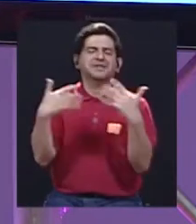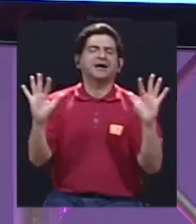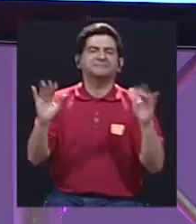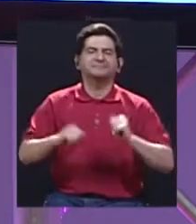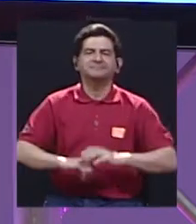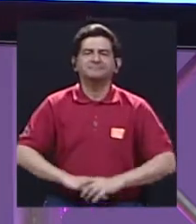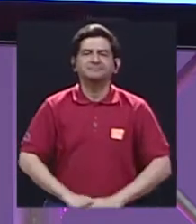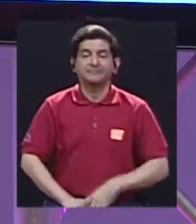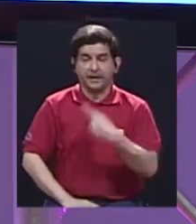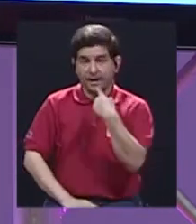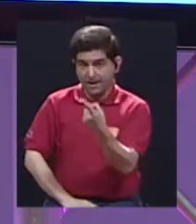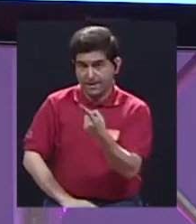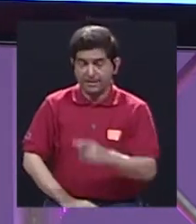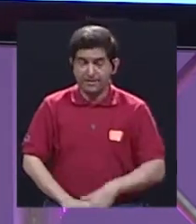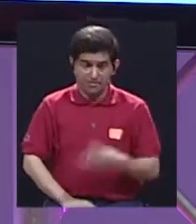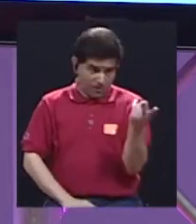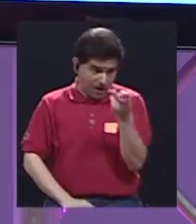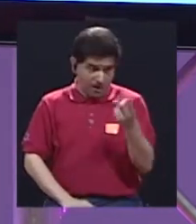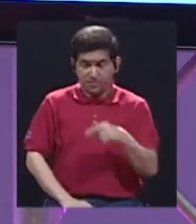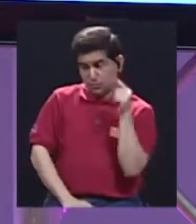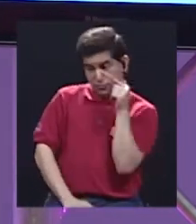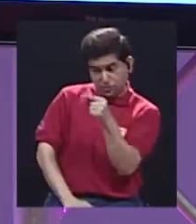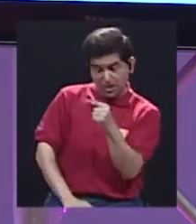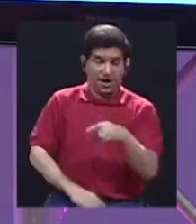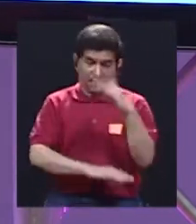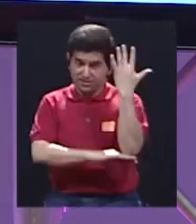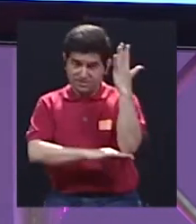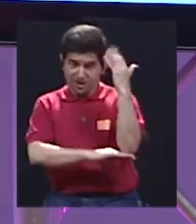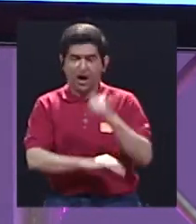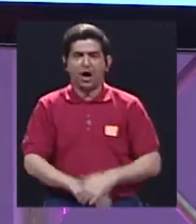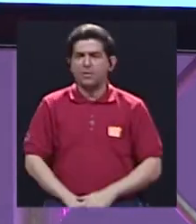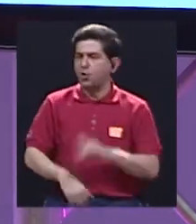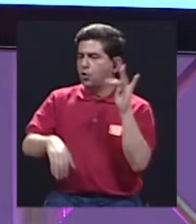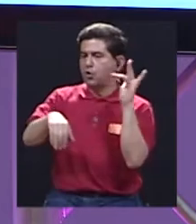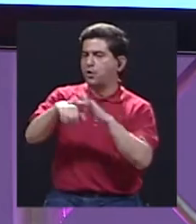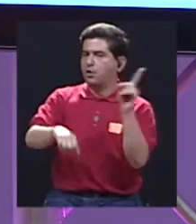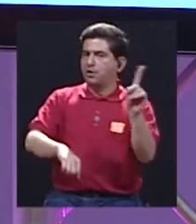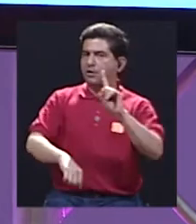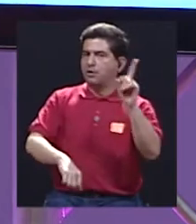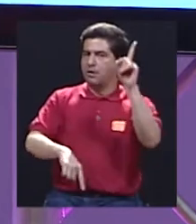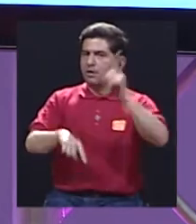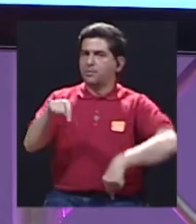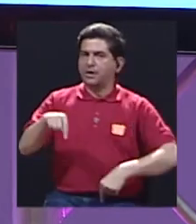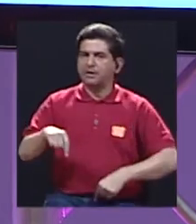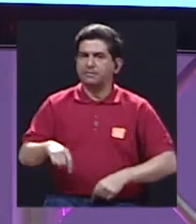cualquiera y le dijo adán y eva que aquel manzano era intocable